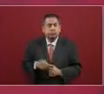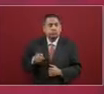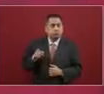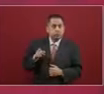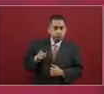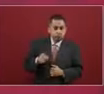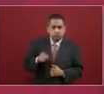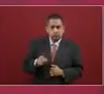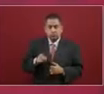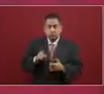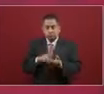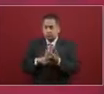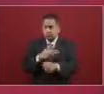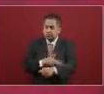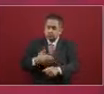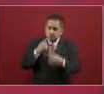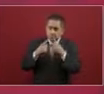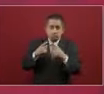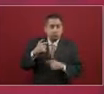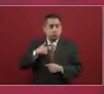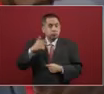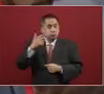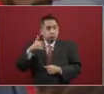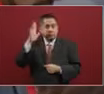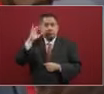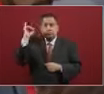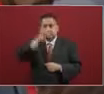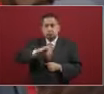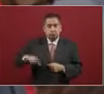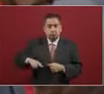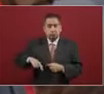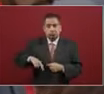estuvo gestionando cuando yo fui jefe de gobierno que se le liberara